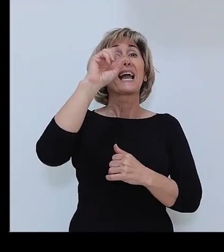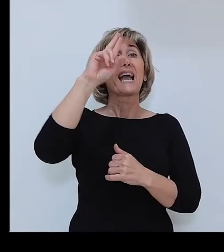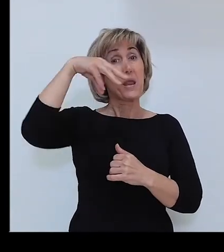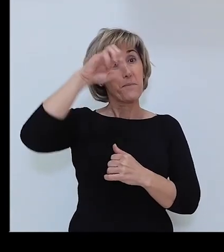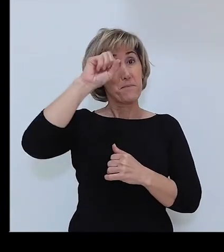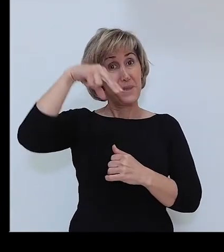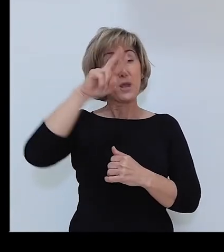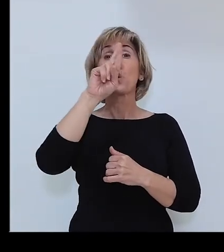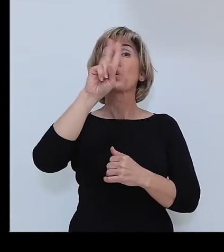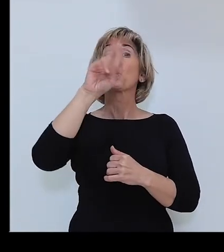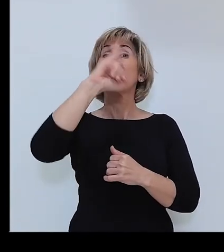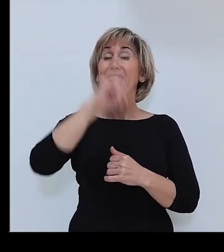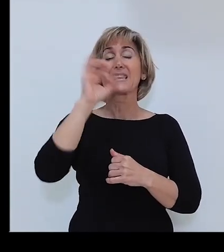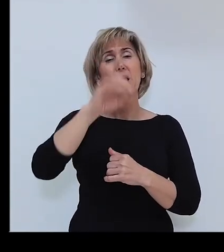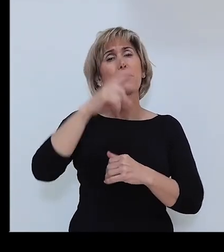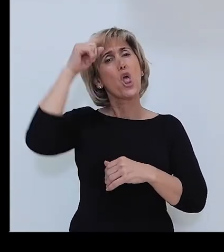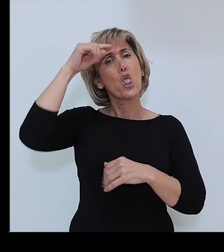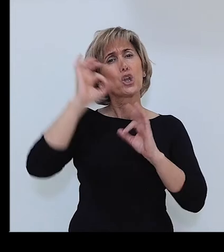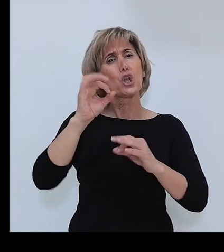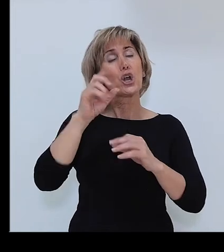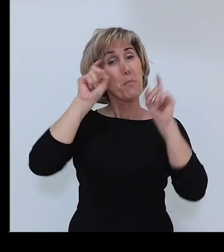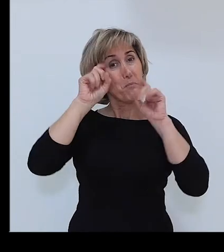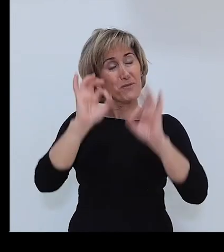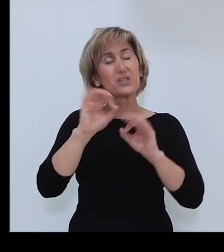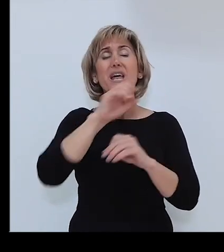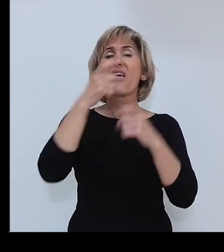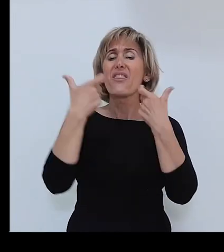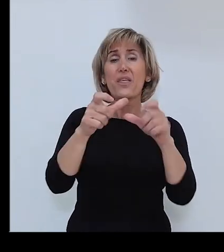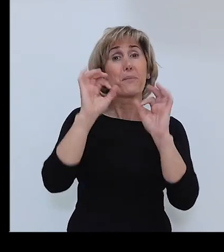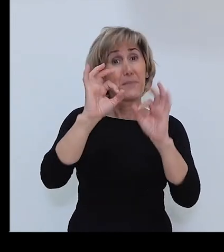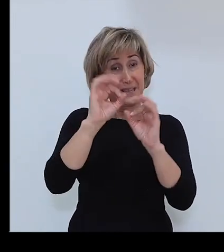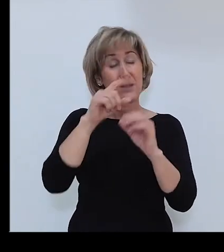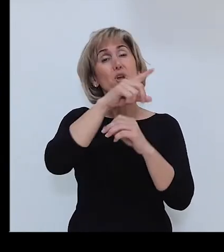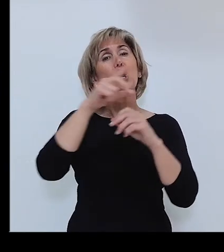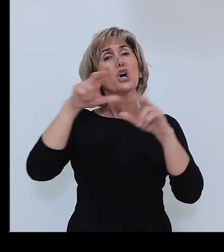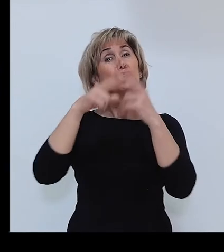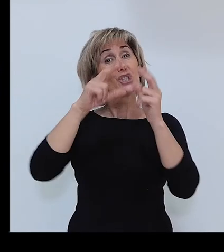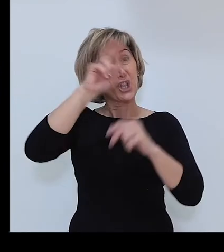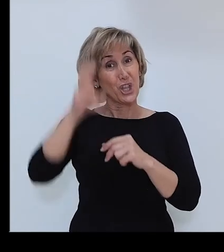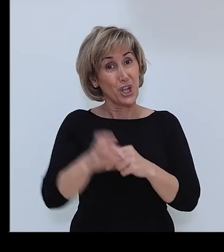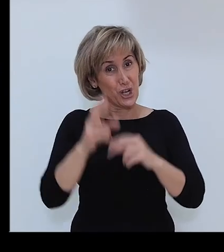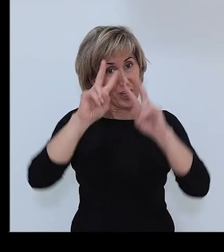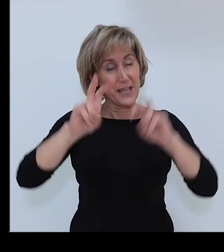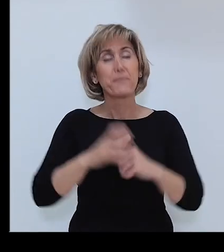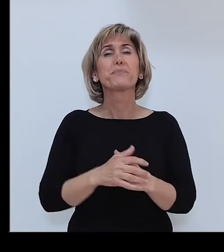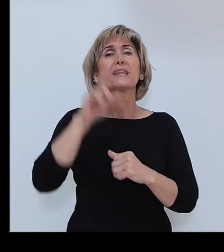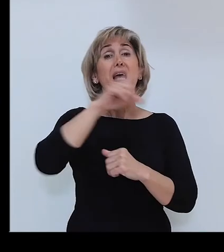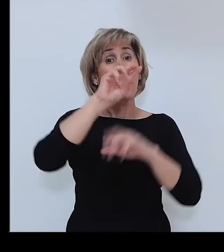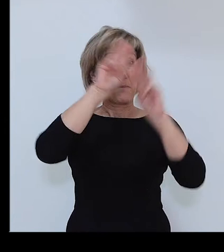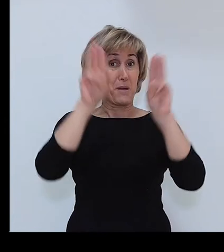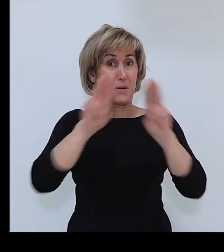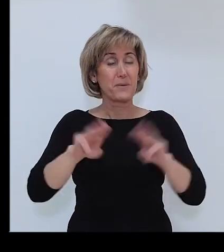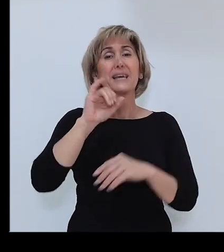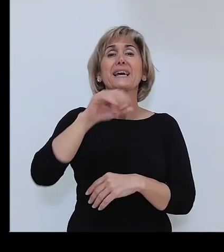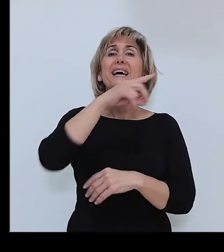que también es doctora, profesora en el Departamento de Sociología de la Universidad Pablo de Olavide, y tenemos aquí a